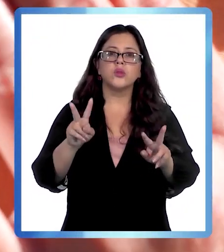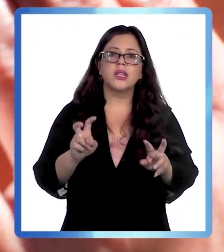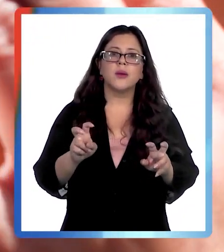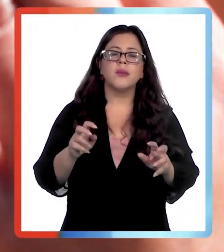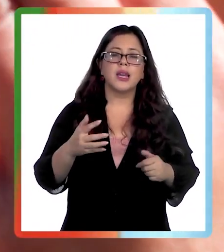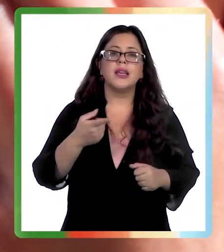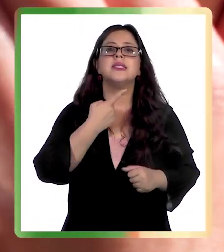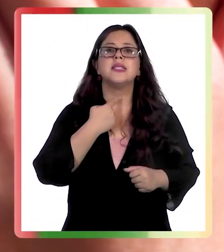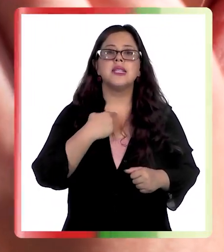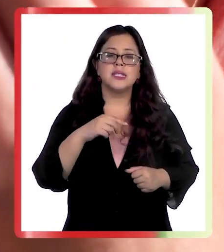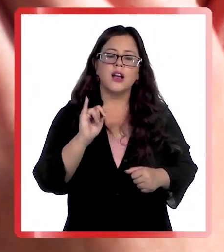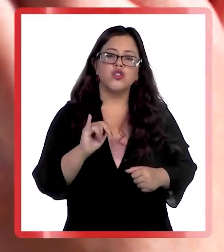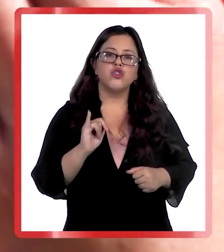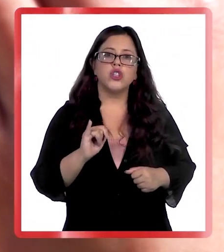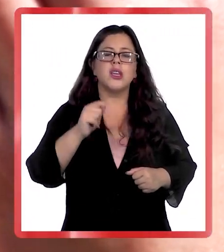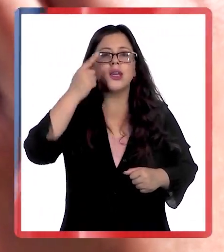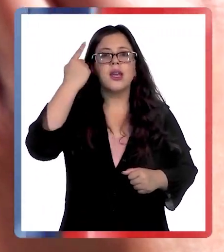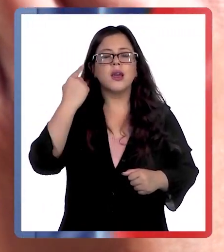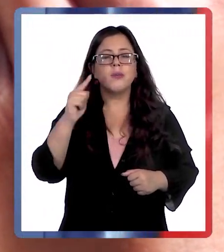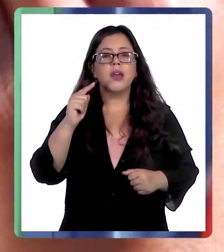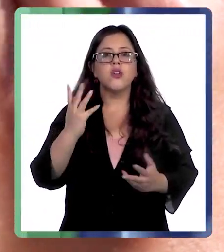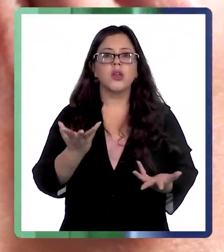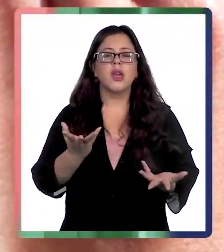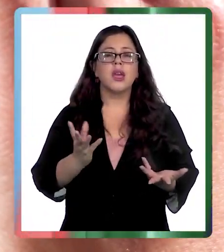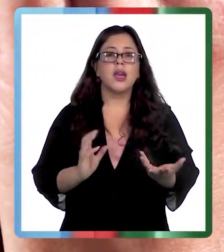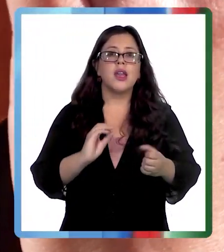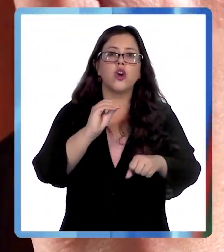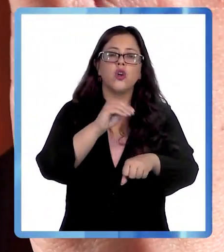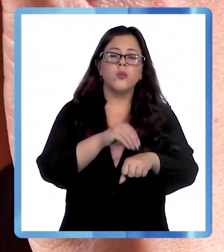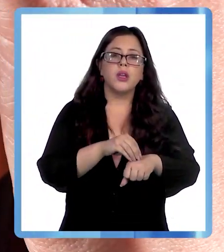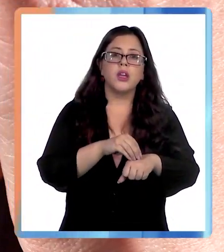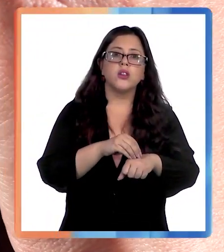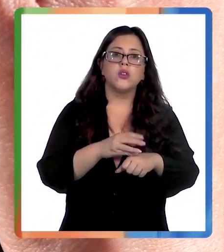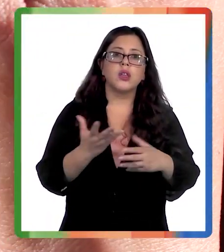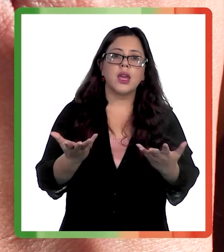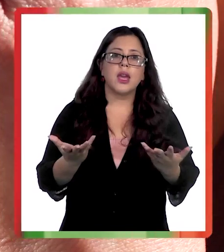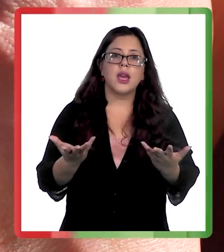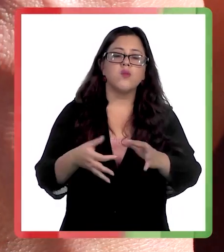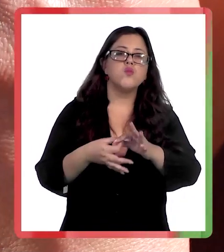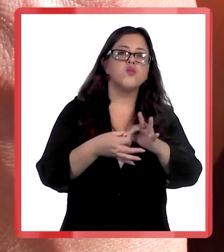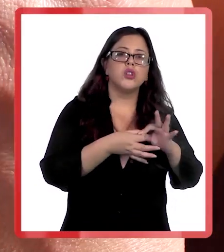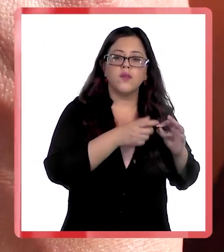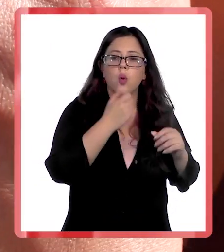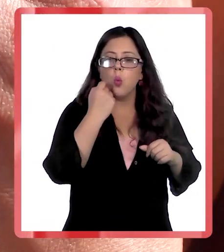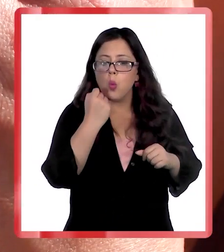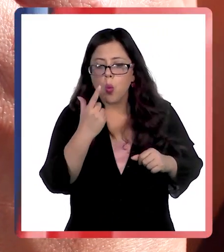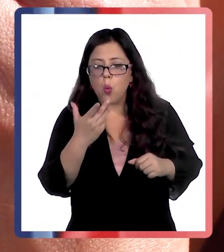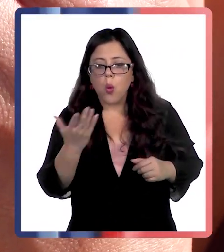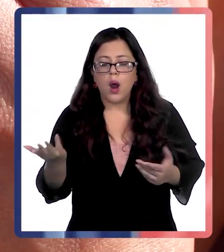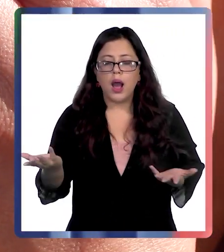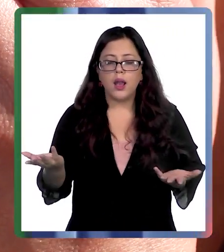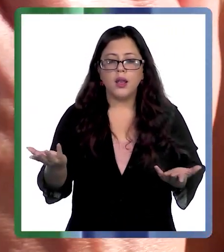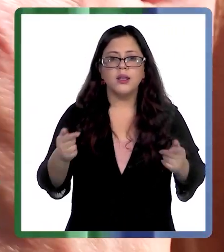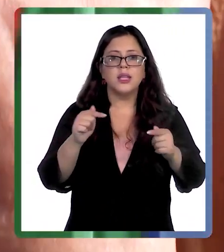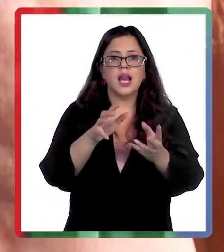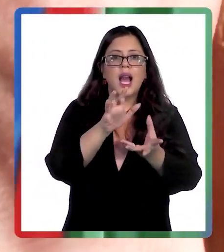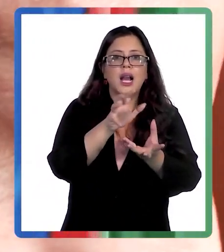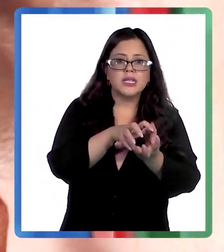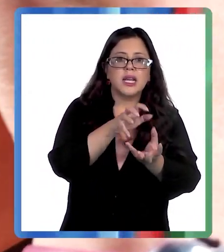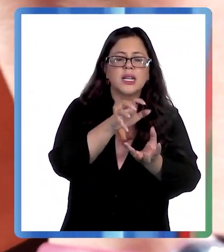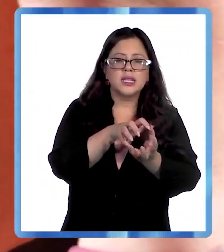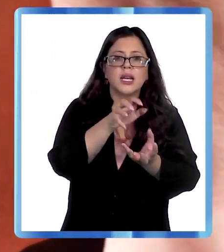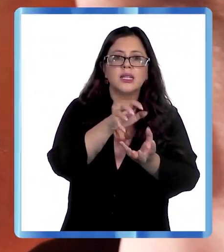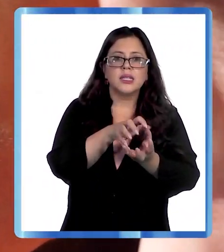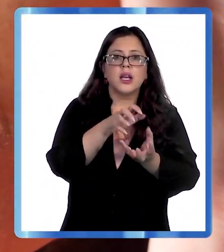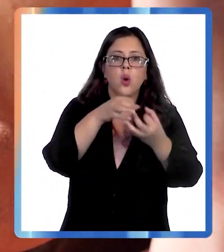un parche bastante Interesante pero recomiendo siempre Buscar la causa te fijas la causa de este